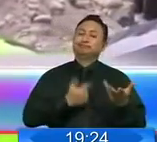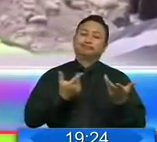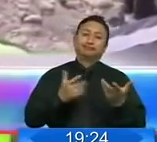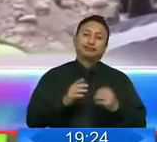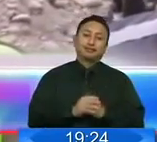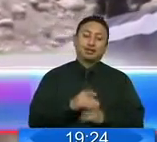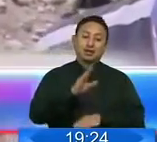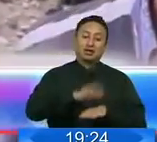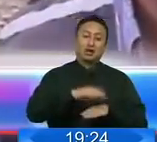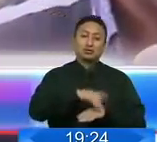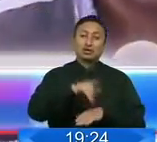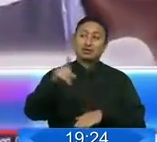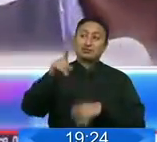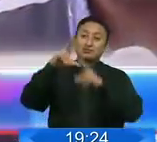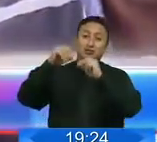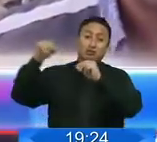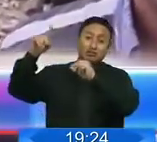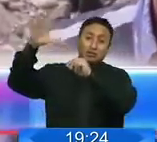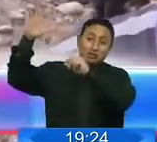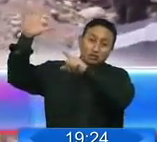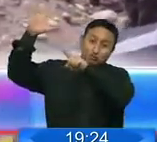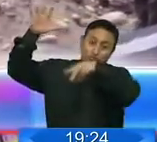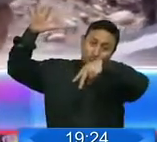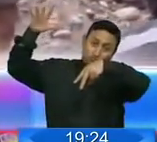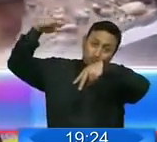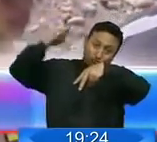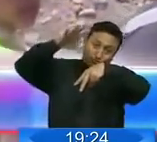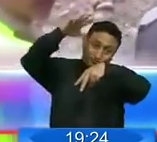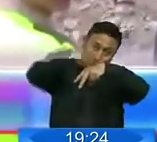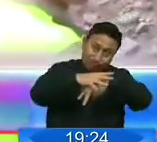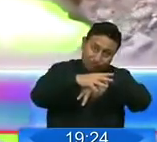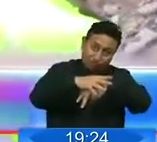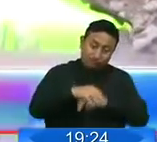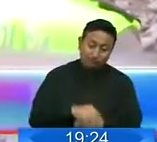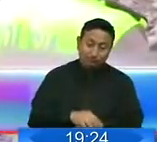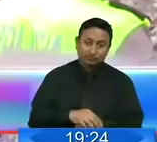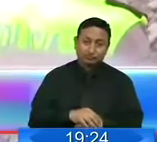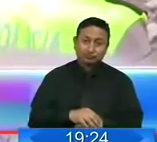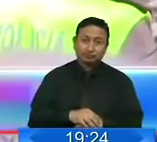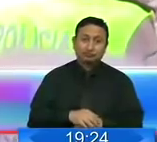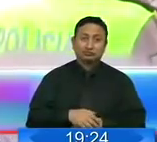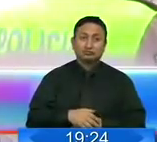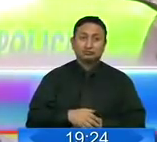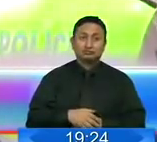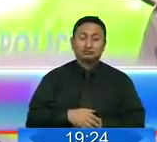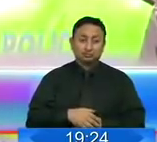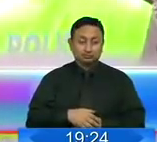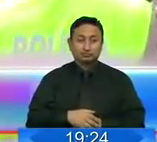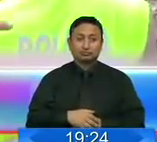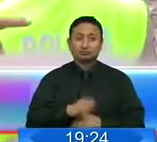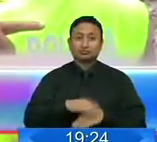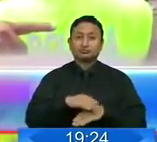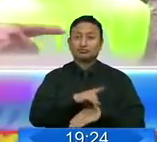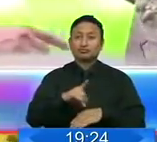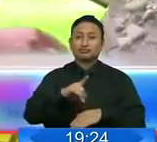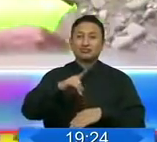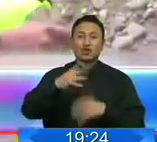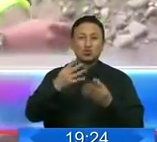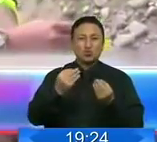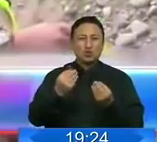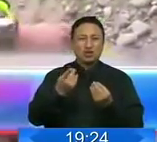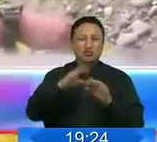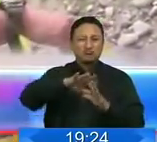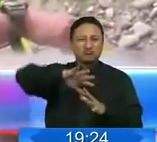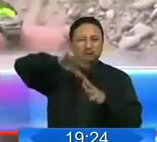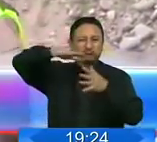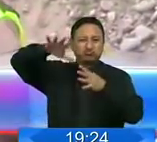cuestiones de la naturaleza, sin duda. Había sido sepultada por un cúmulo de tierra, una persona